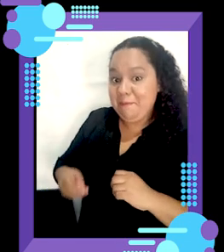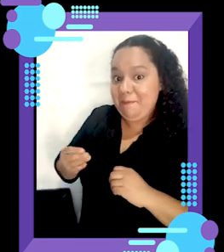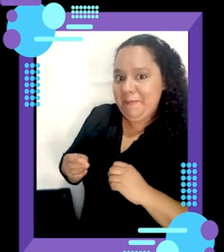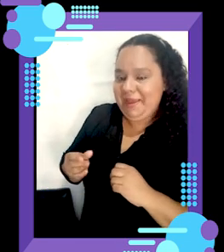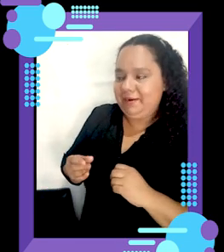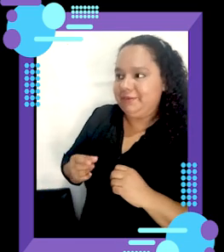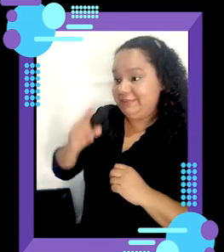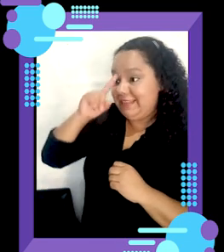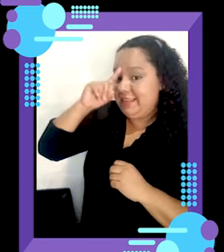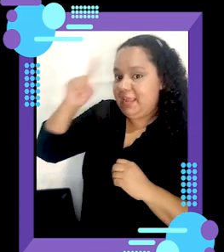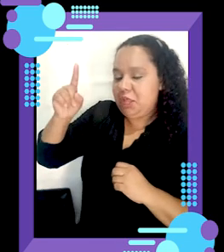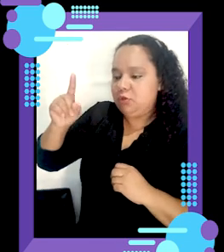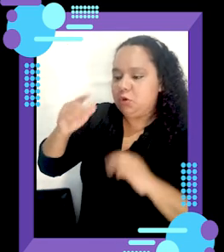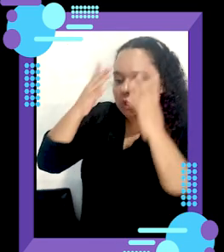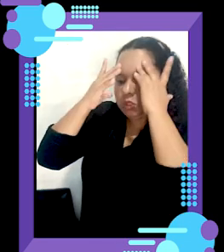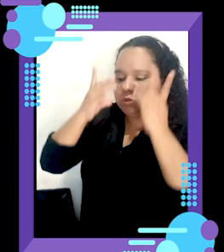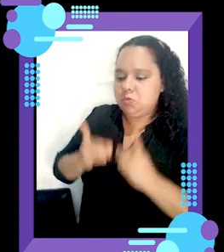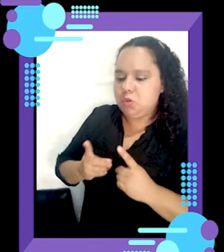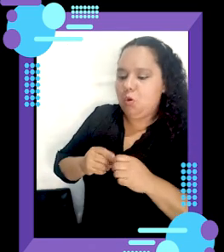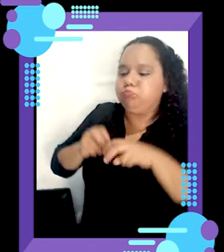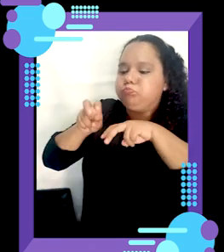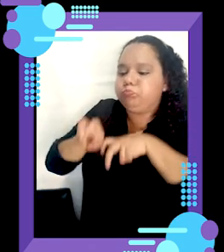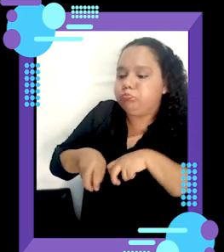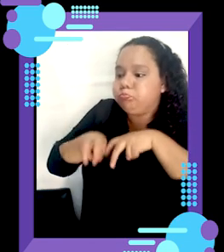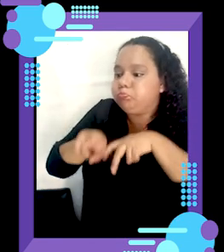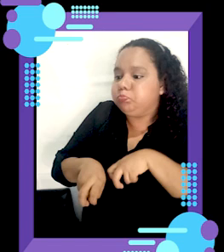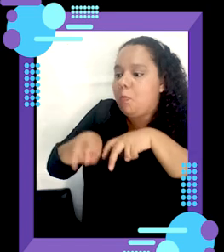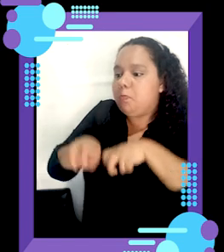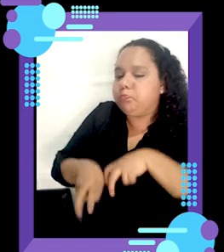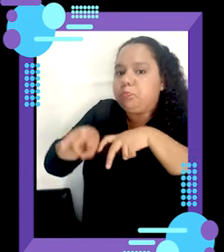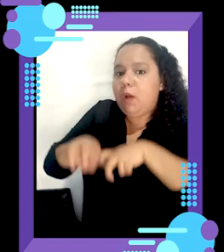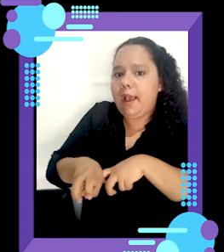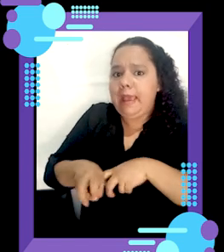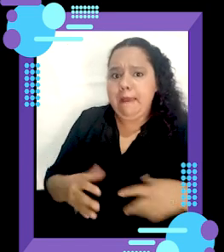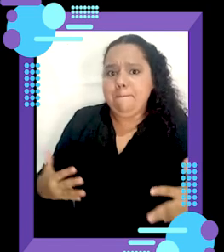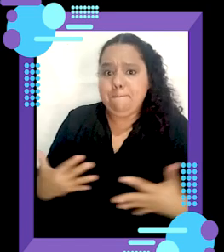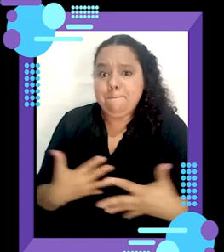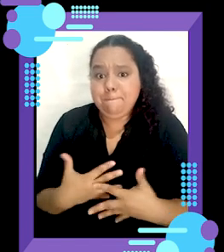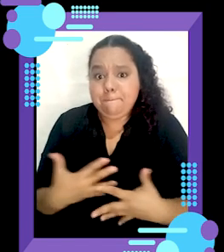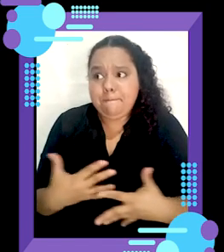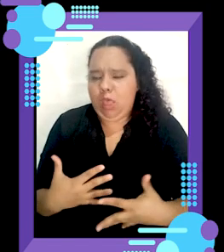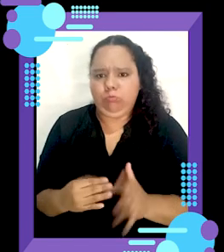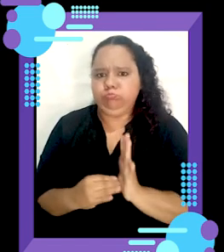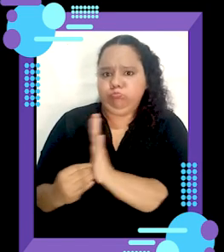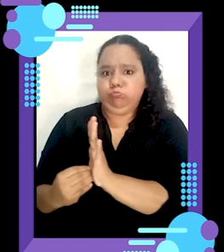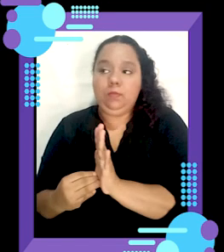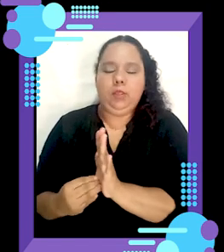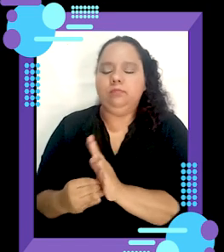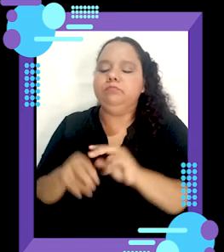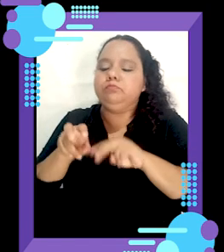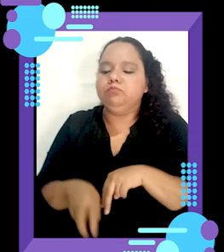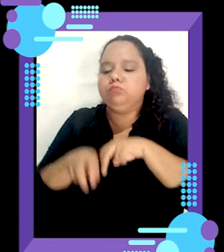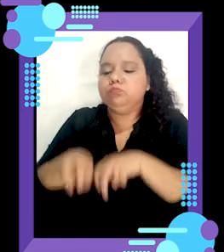fue inteligente y decide seguir caminando. Trataba de no mostrarle miedo al tigre, entonces